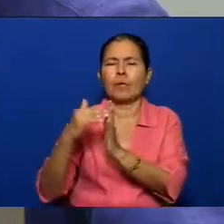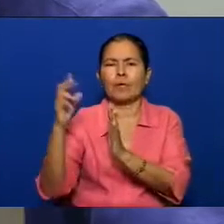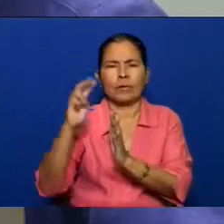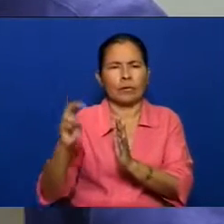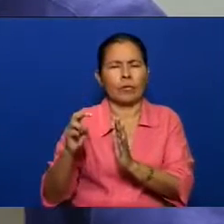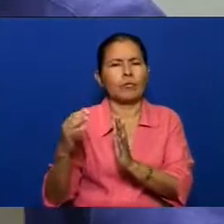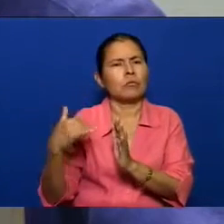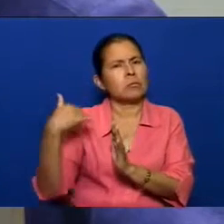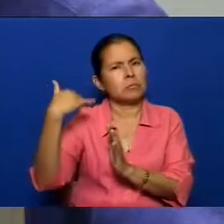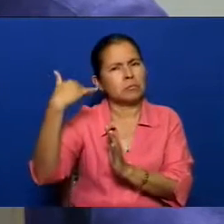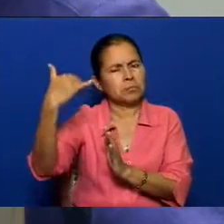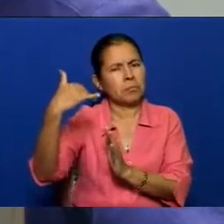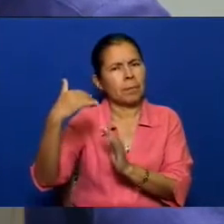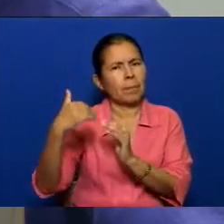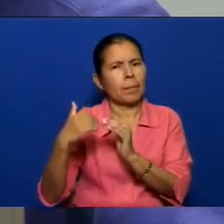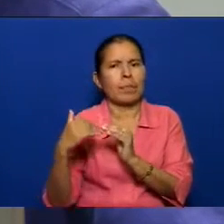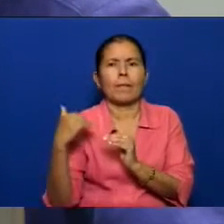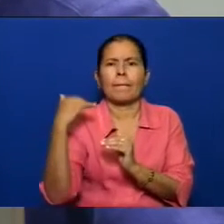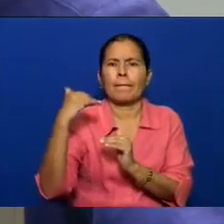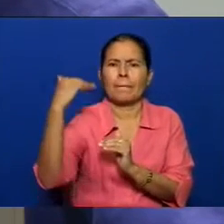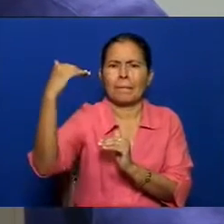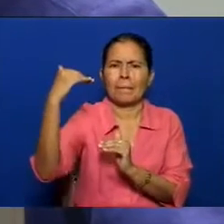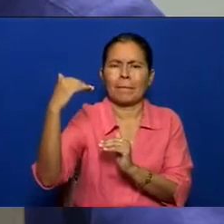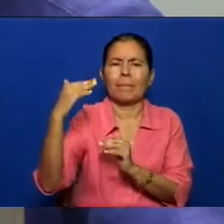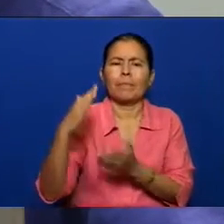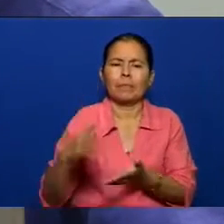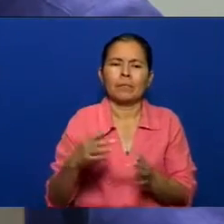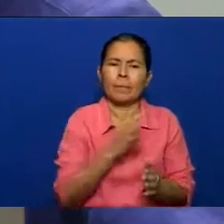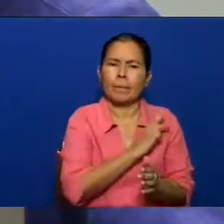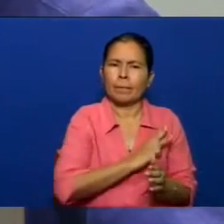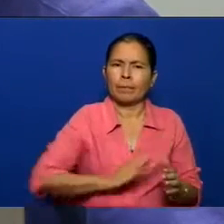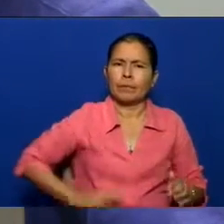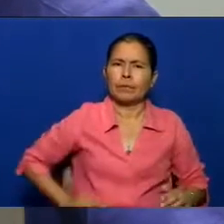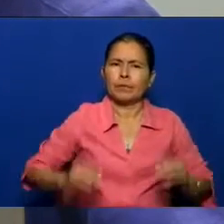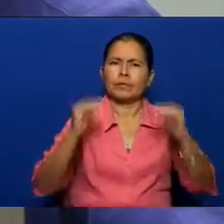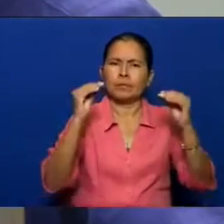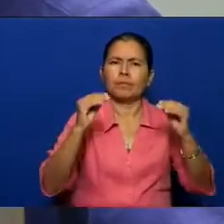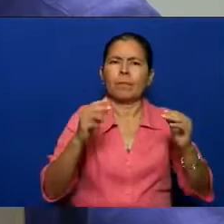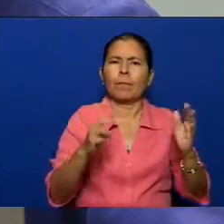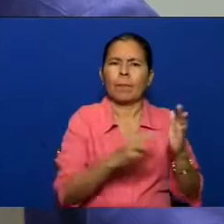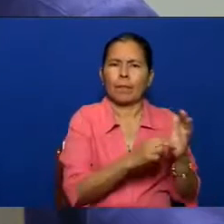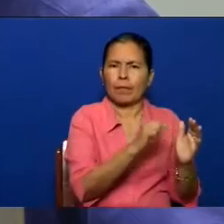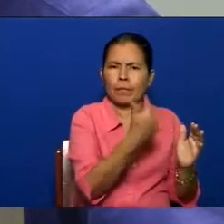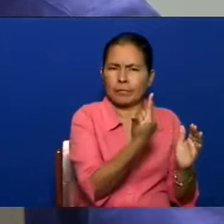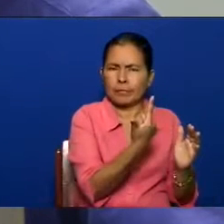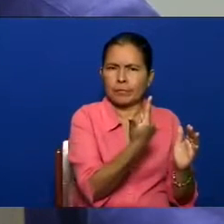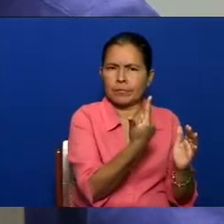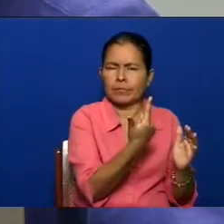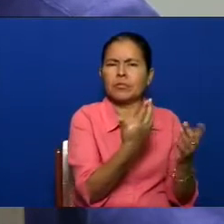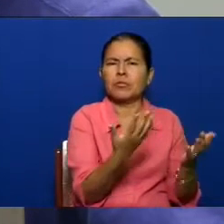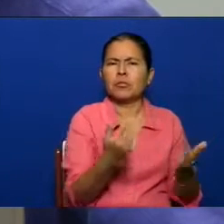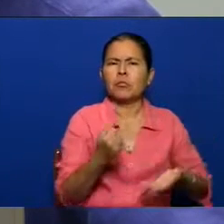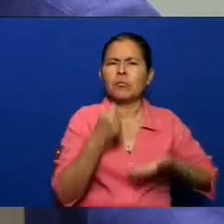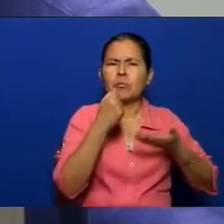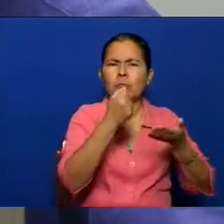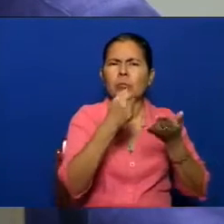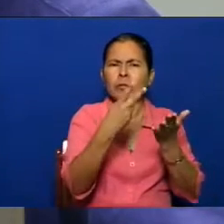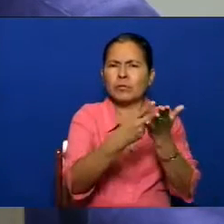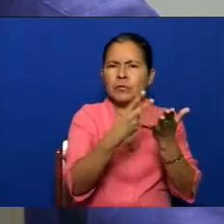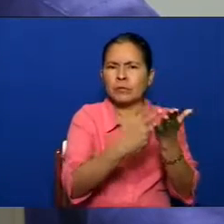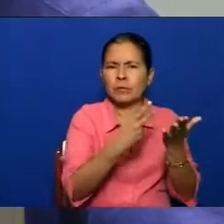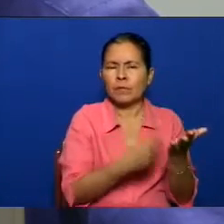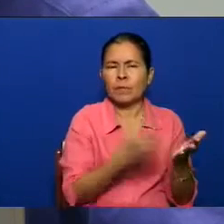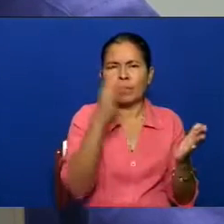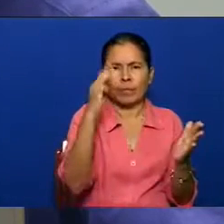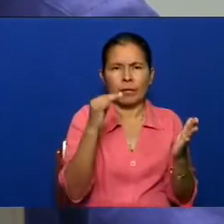igual más que triplicado. El Ministerio de Educación en el año 2007 recibió 3